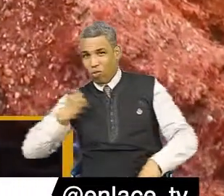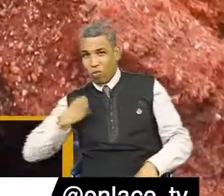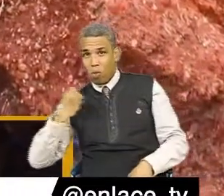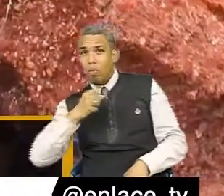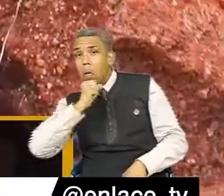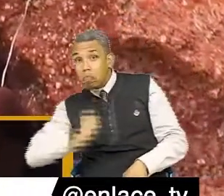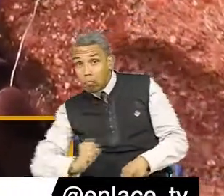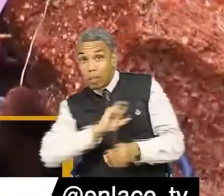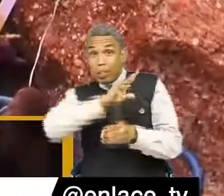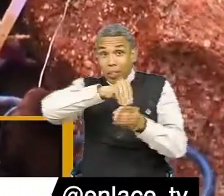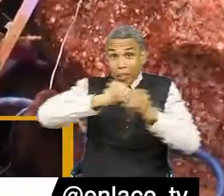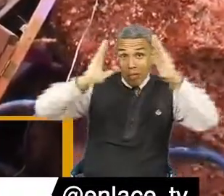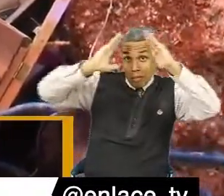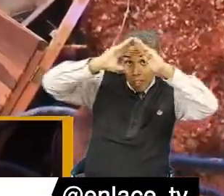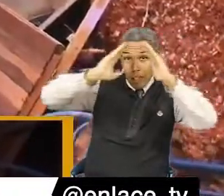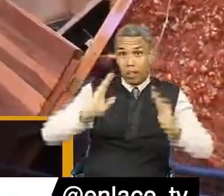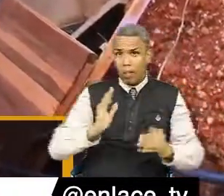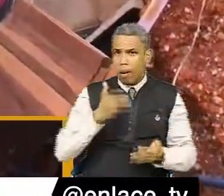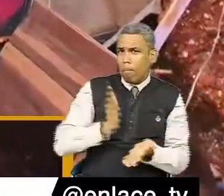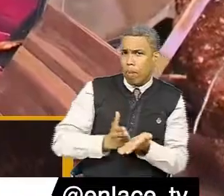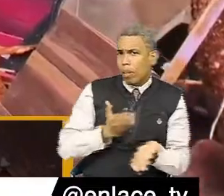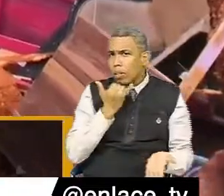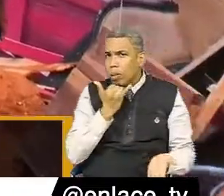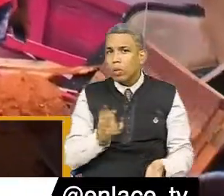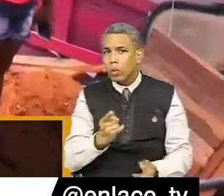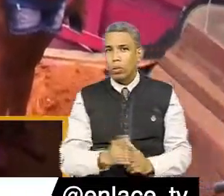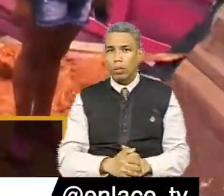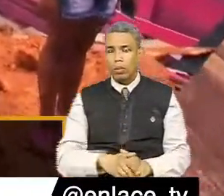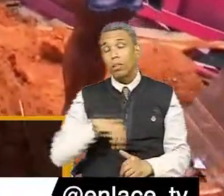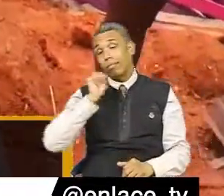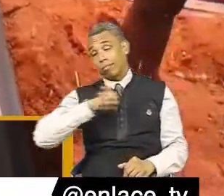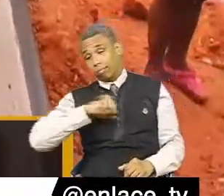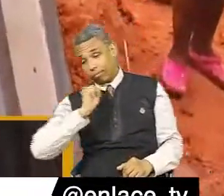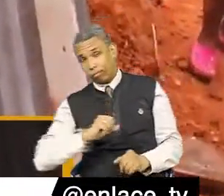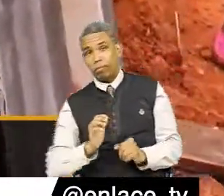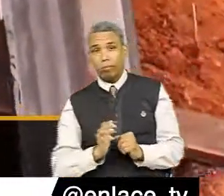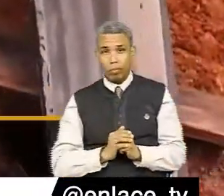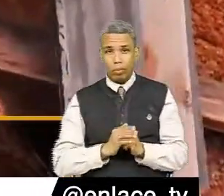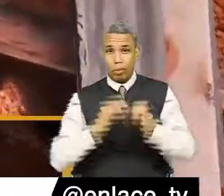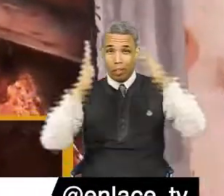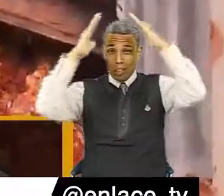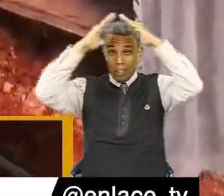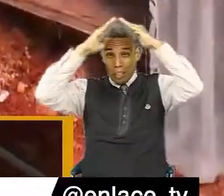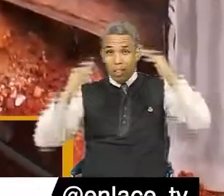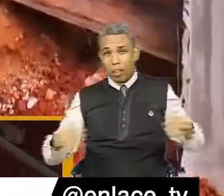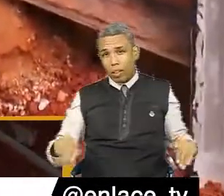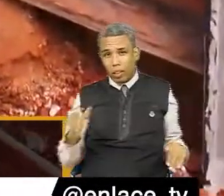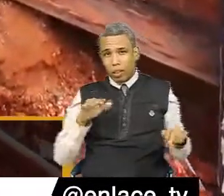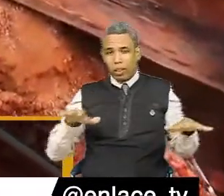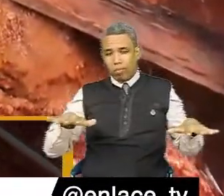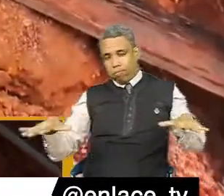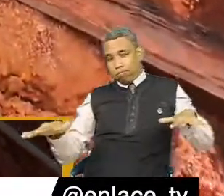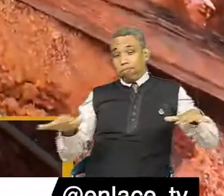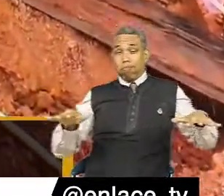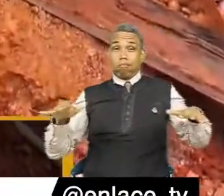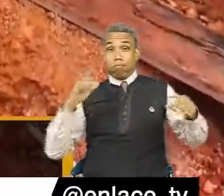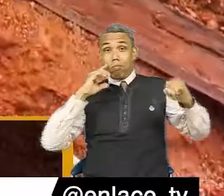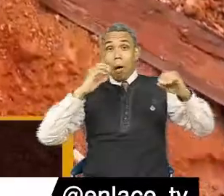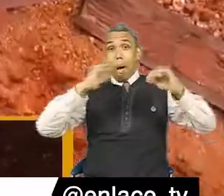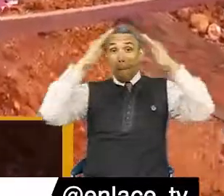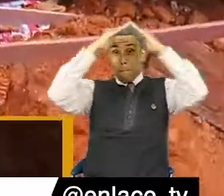adulto exactamente y ellos en vista de eso pues la angustia no hacían no hallaban importante salir